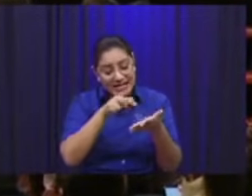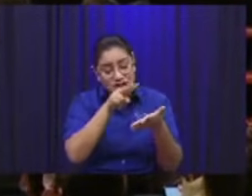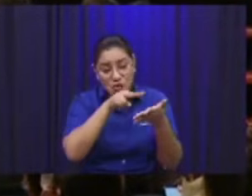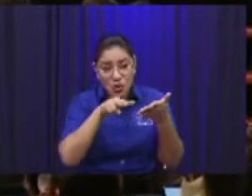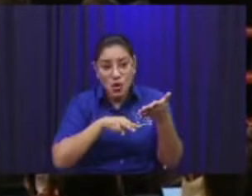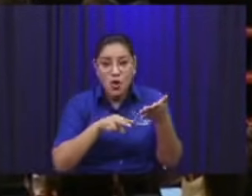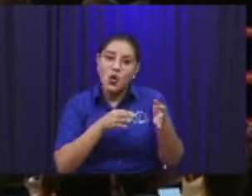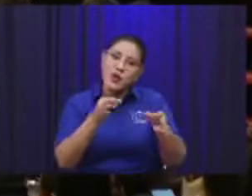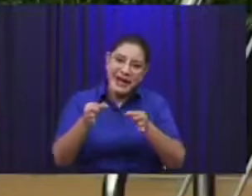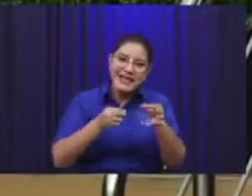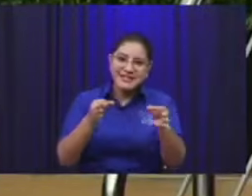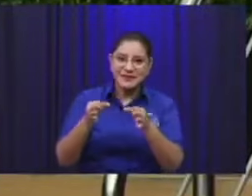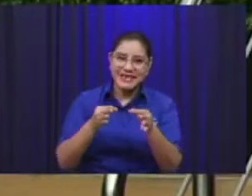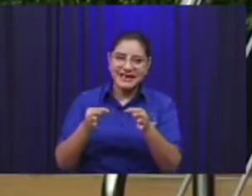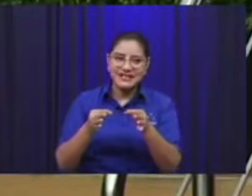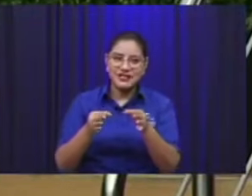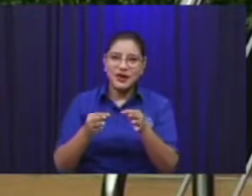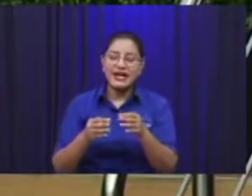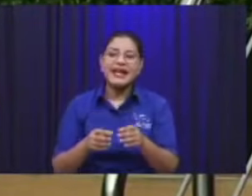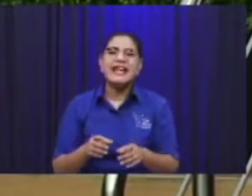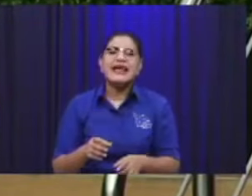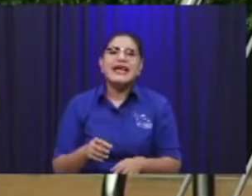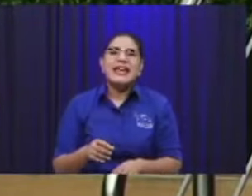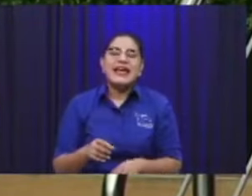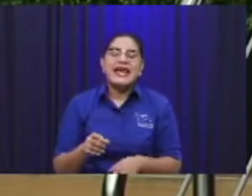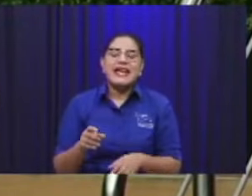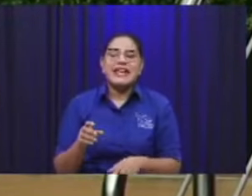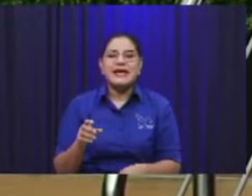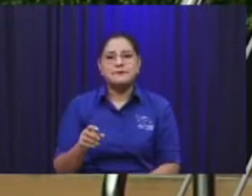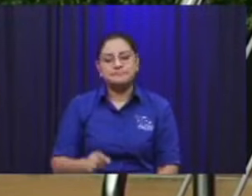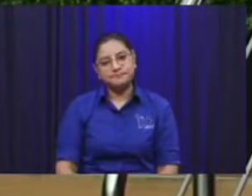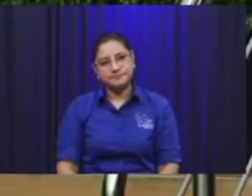esto y empezáramos con los objetos de oro